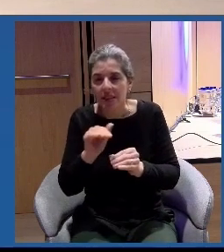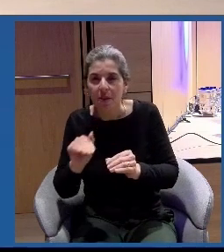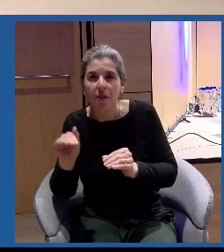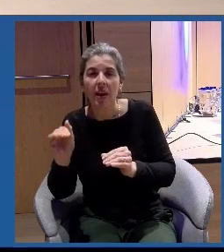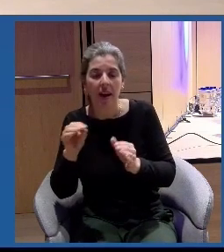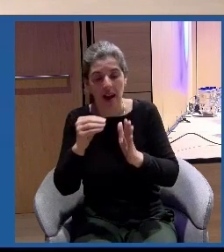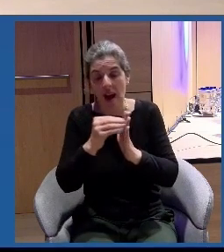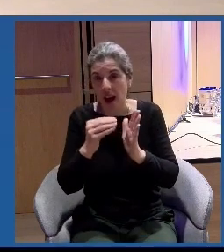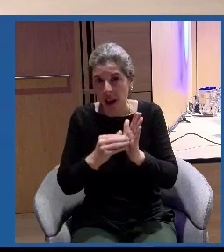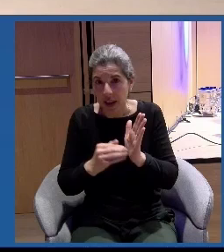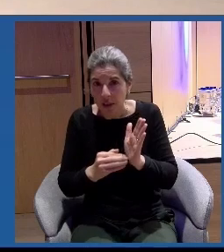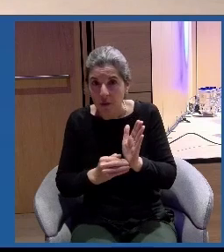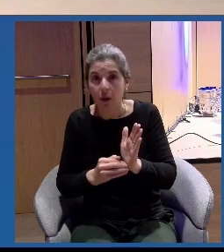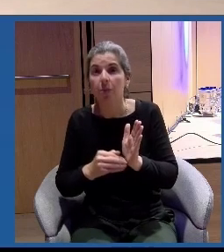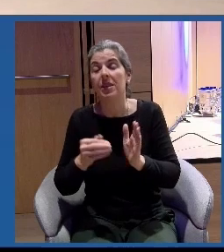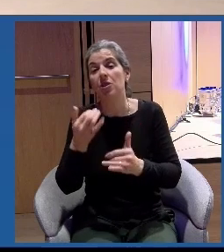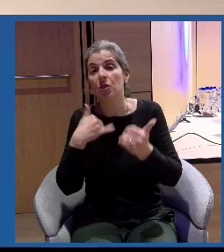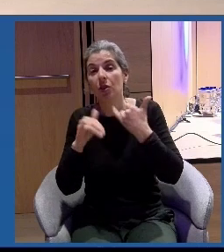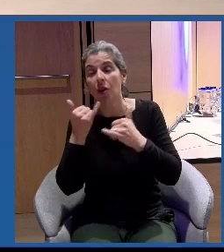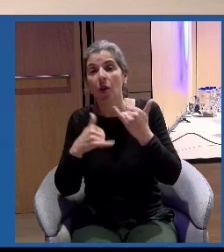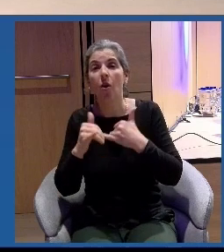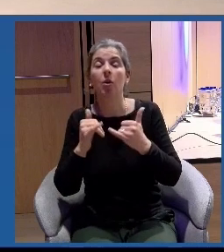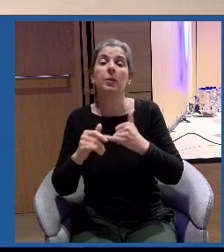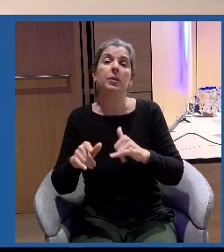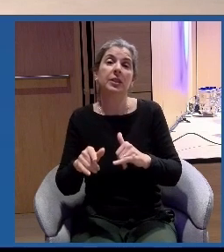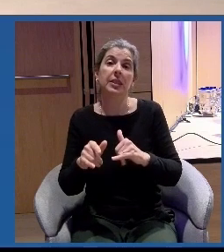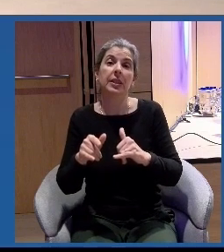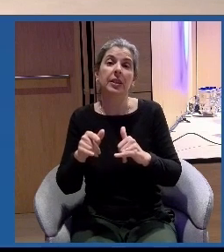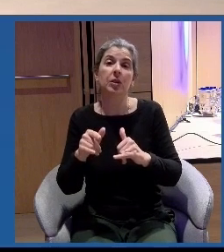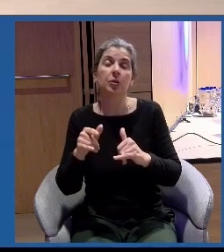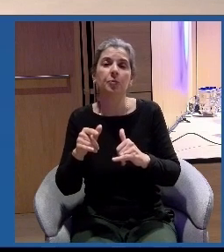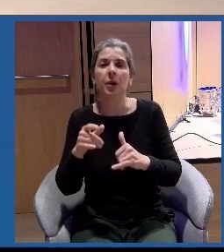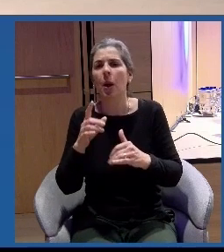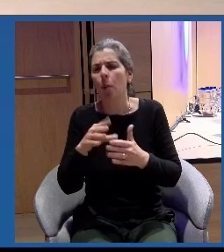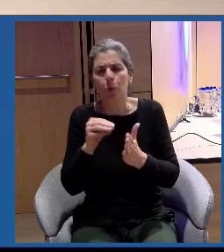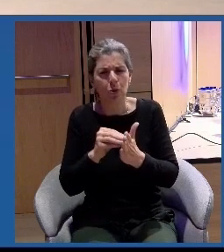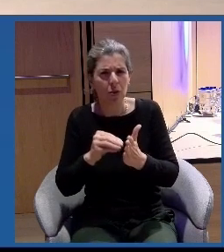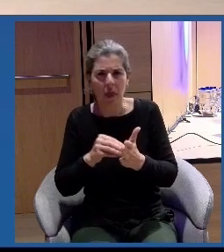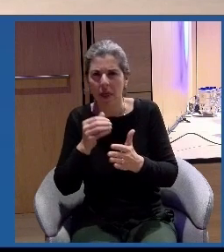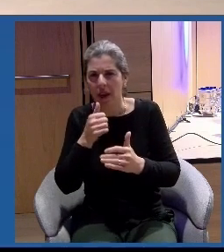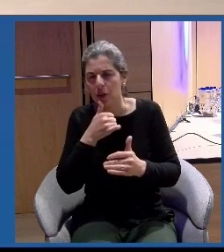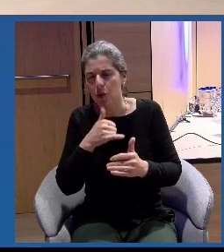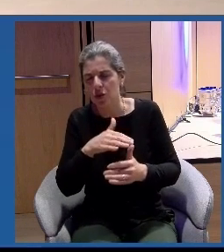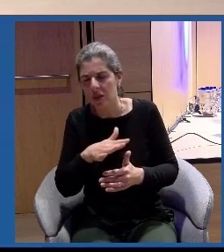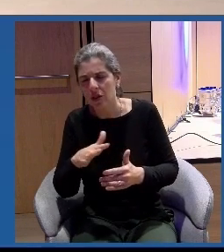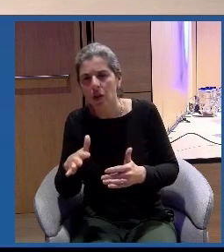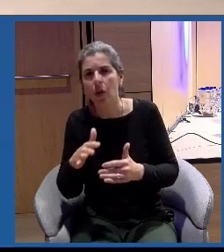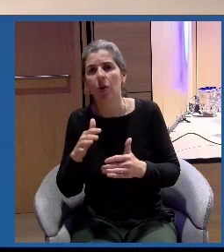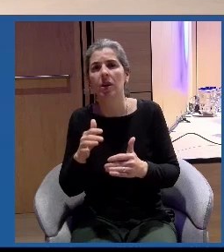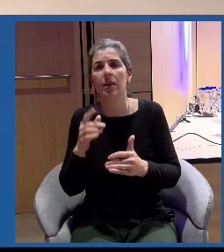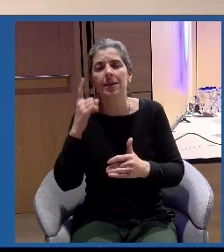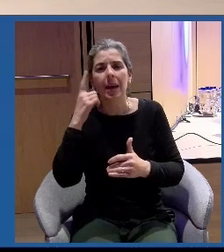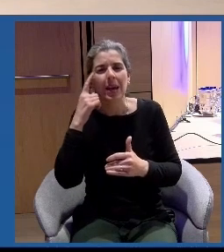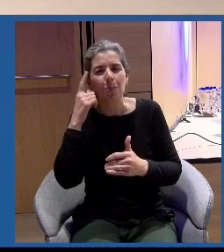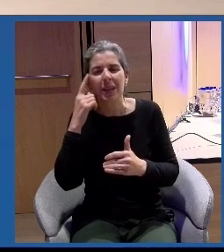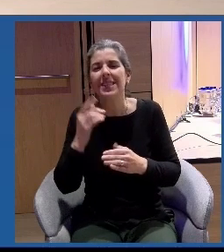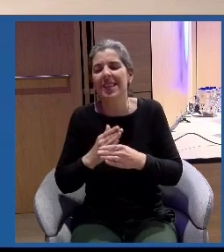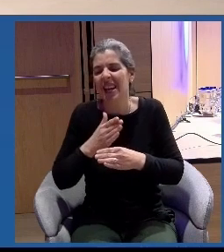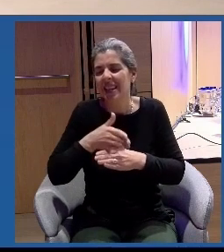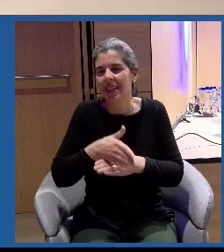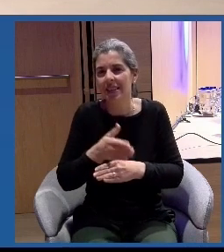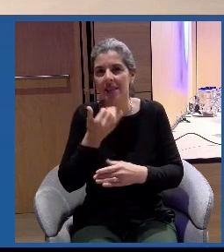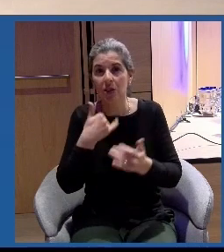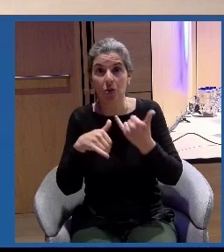a registros bastante históricos, digamos, en algún caso. Entre ellos, modernizar y repensar el sistema de acceso a la información pública, el